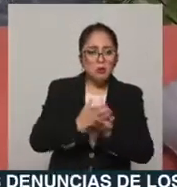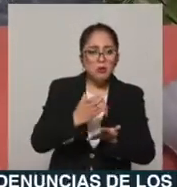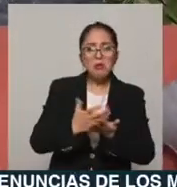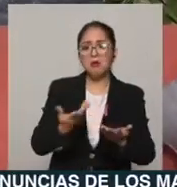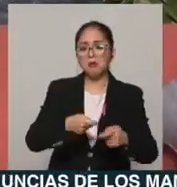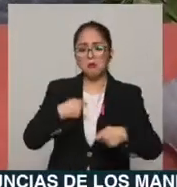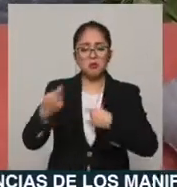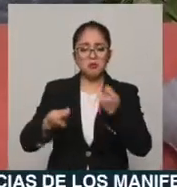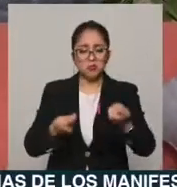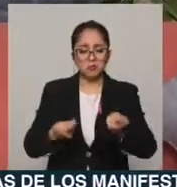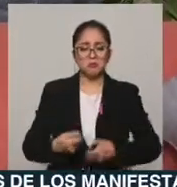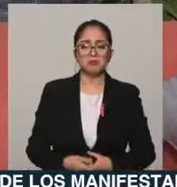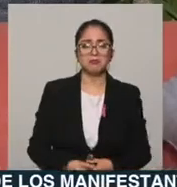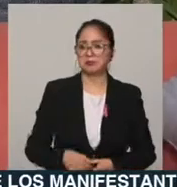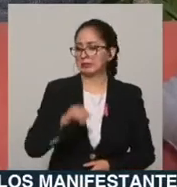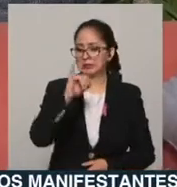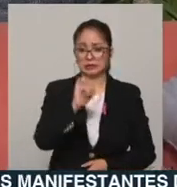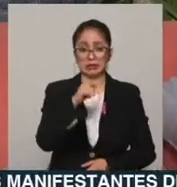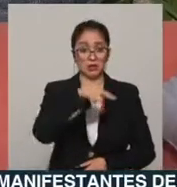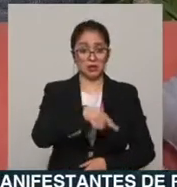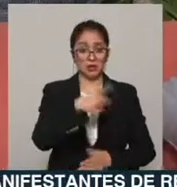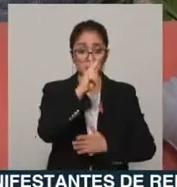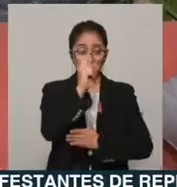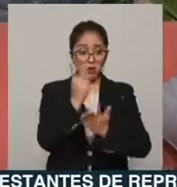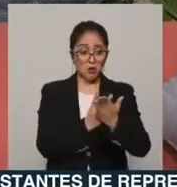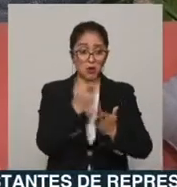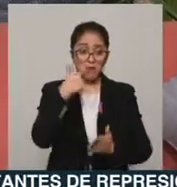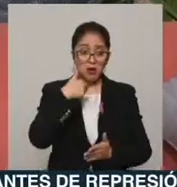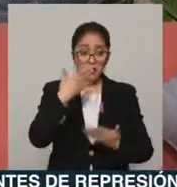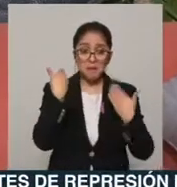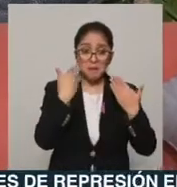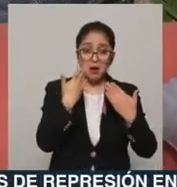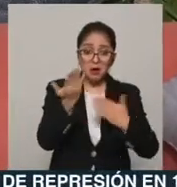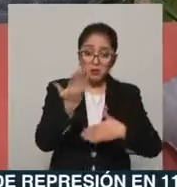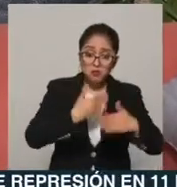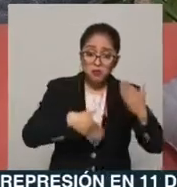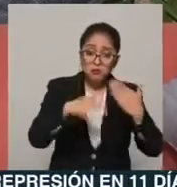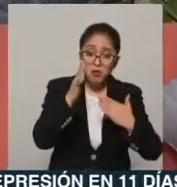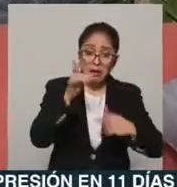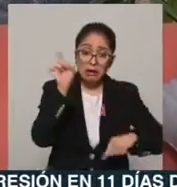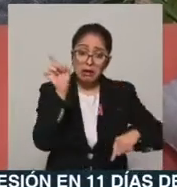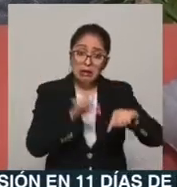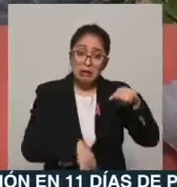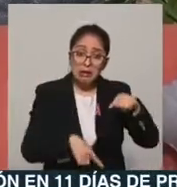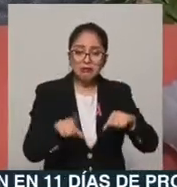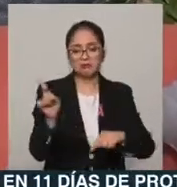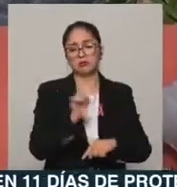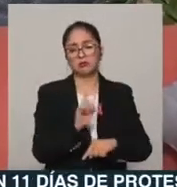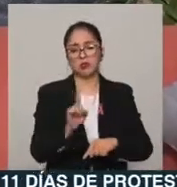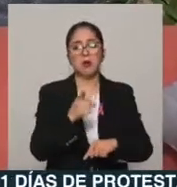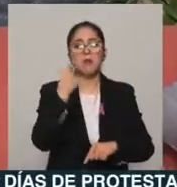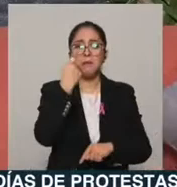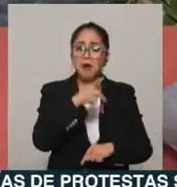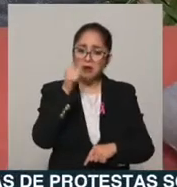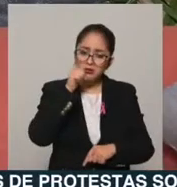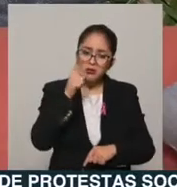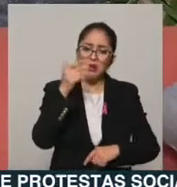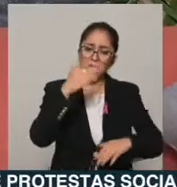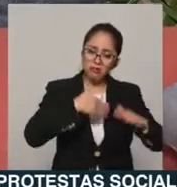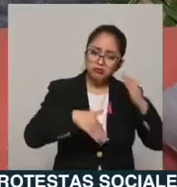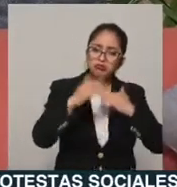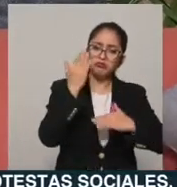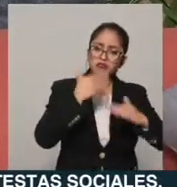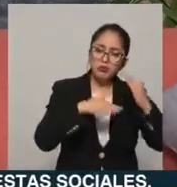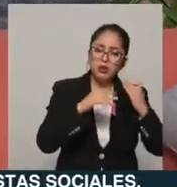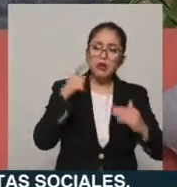ninguna necesidad de quitarlos en ese sentido, pero aunque funcionan bien, siempre hay esta oportunidad